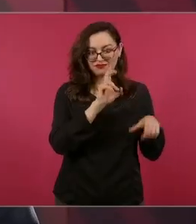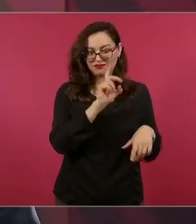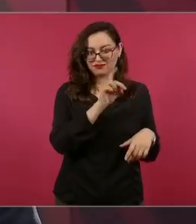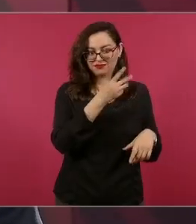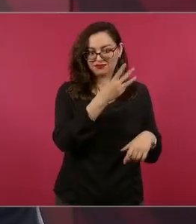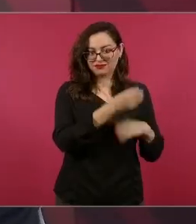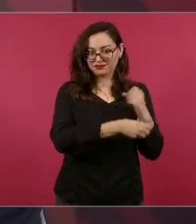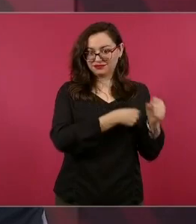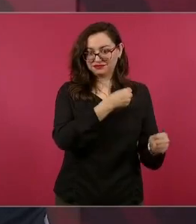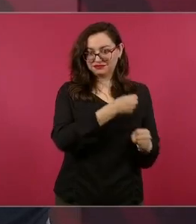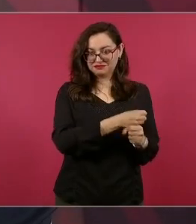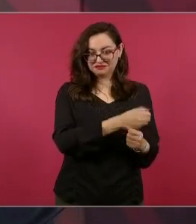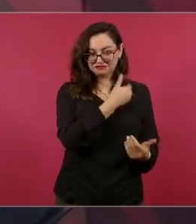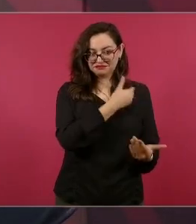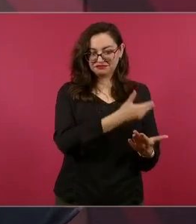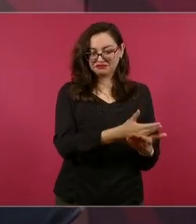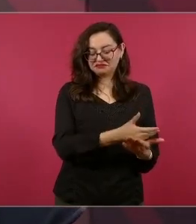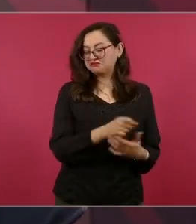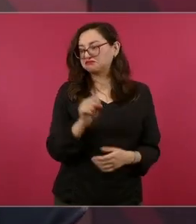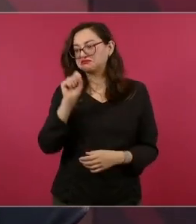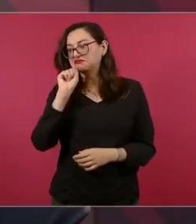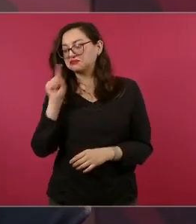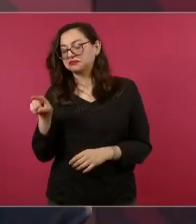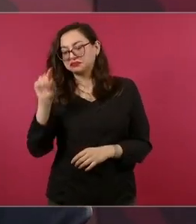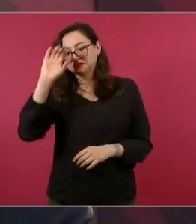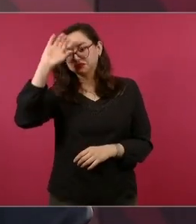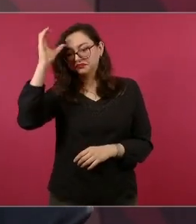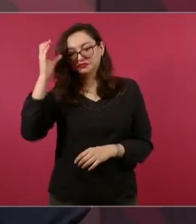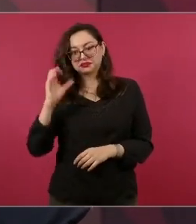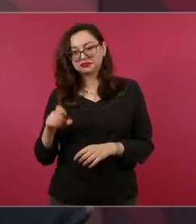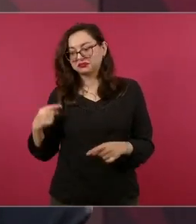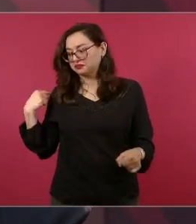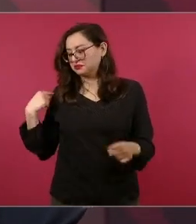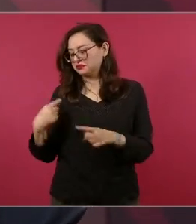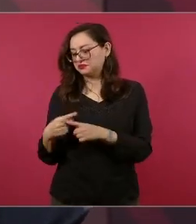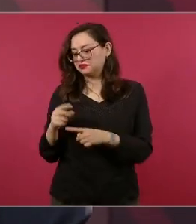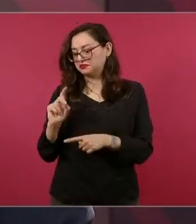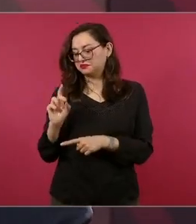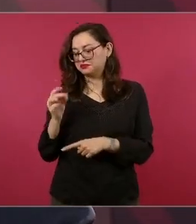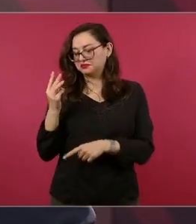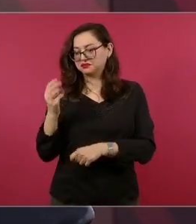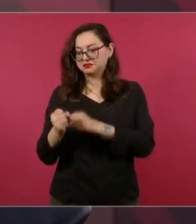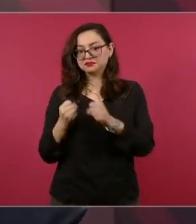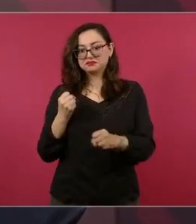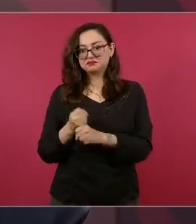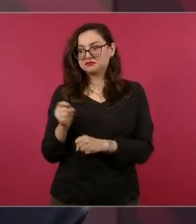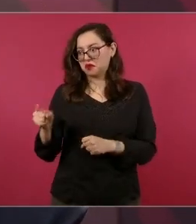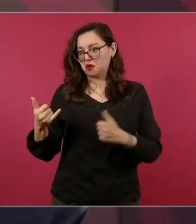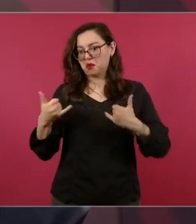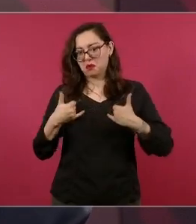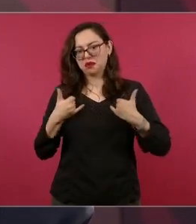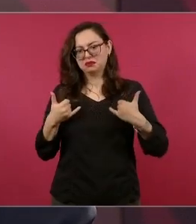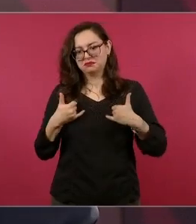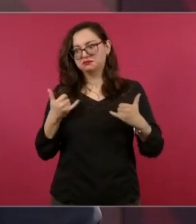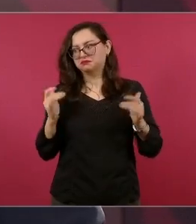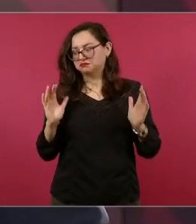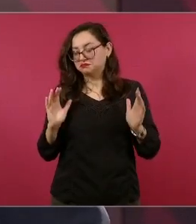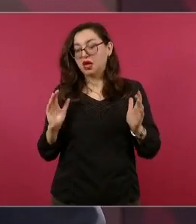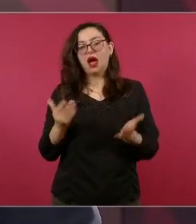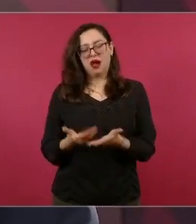conocí a Clara, estaba joven, jovencita, bueno, sigue estando joven, pero